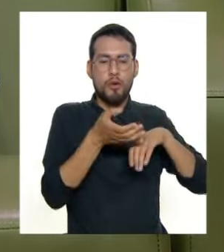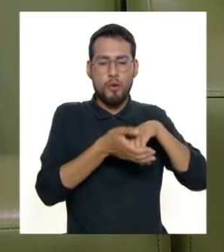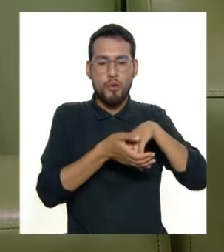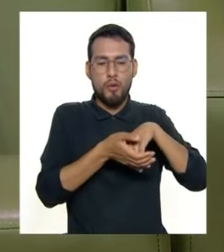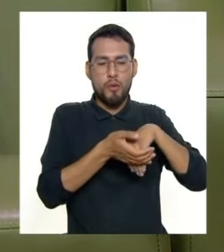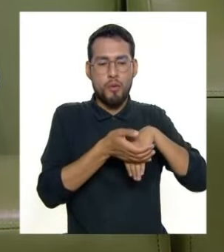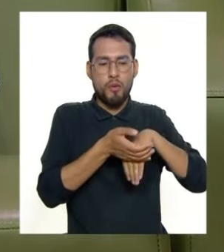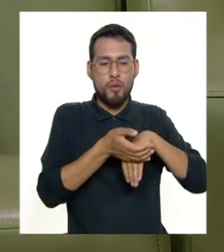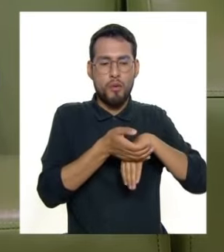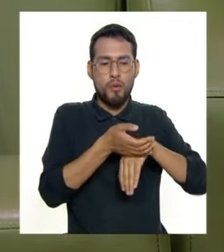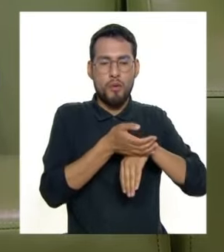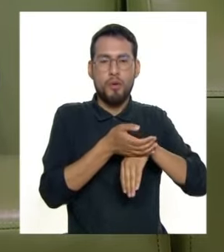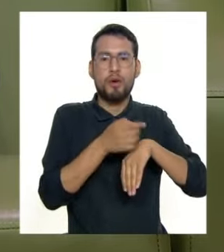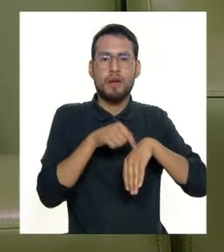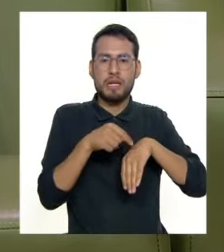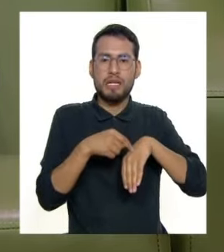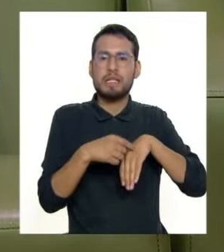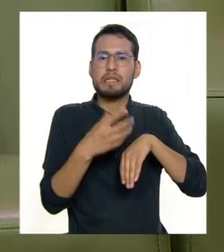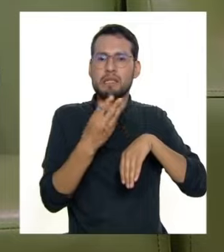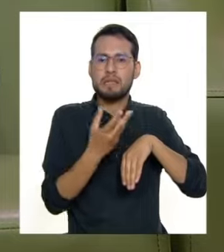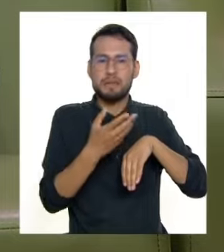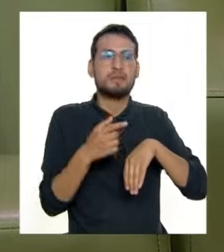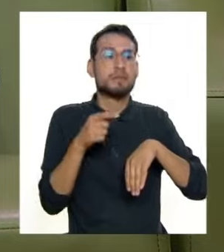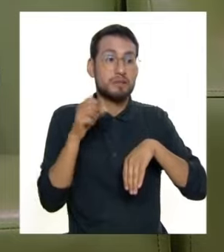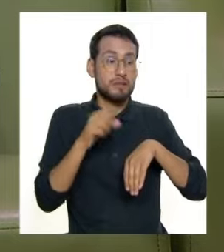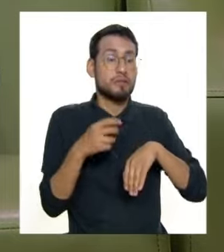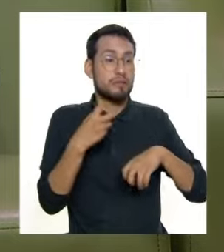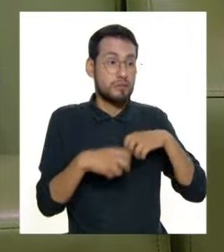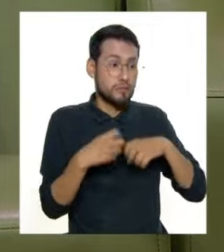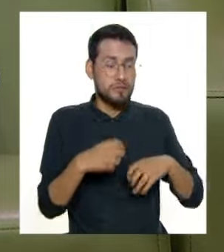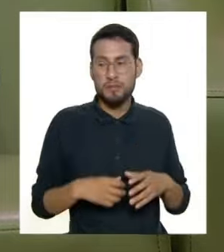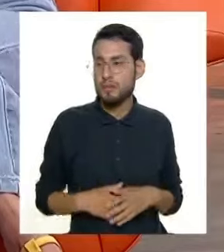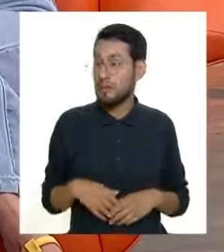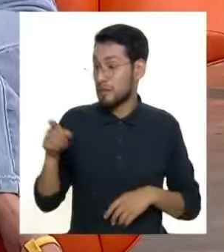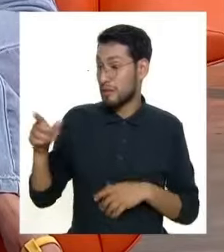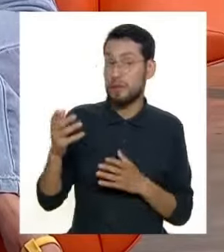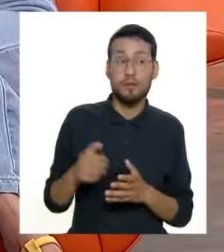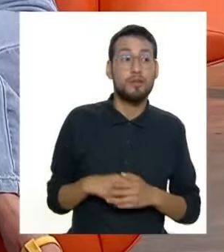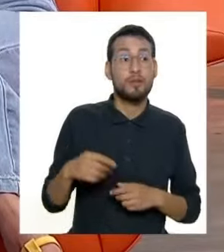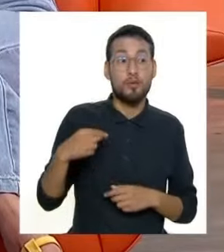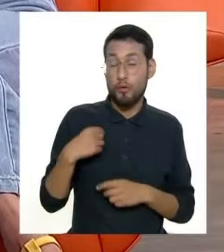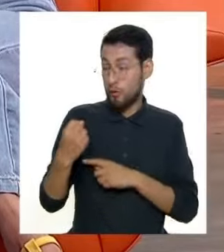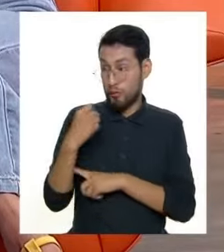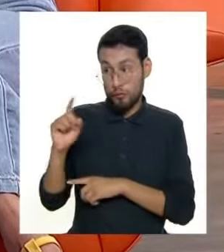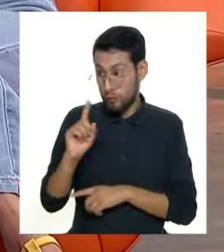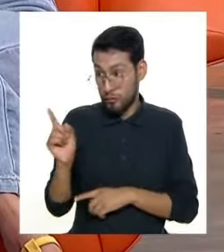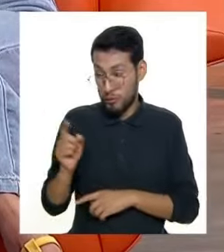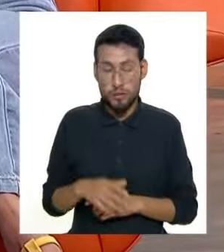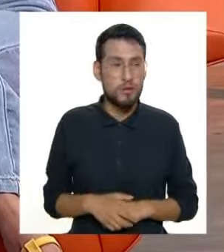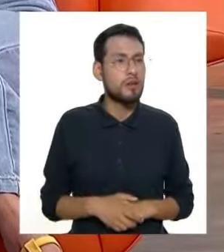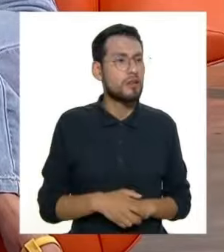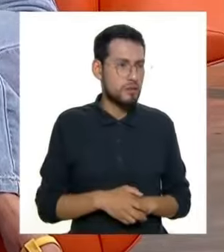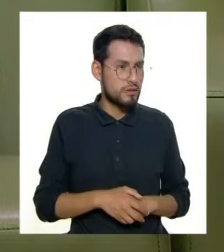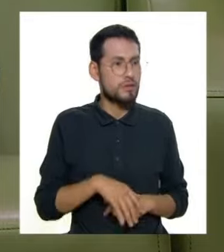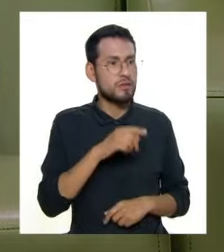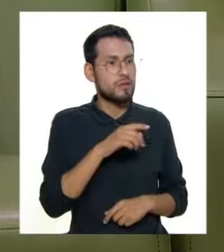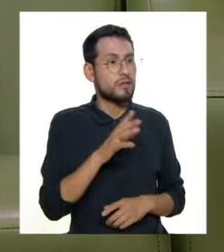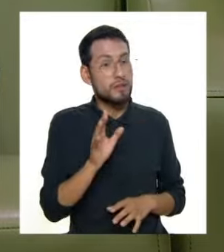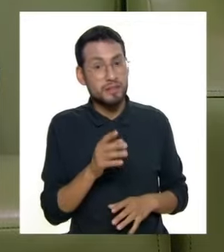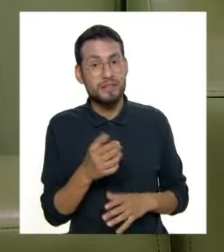más bien va a exponer parte del diente que es sensible. Y ahí sí va a tener otro problema. No, pero tu mensaje ahí es que yo lo estoy haciendo muy fuerte. Digamos que sí. O que está